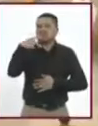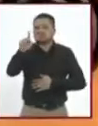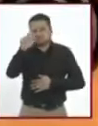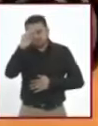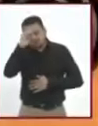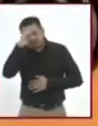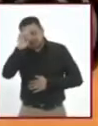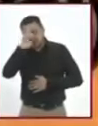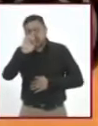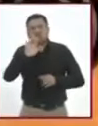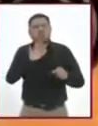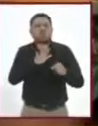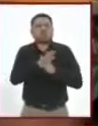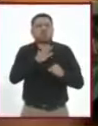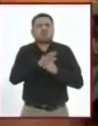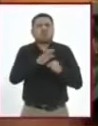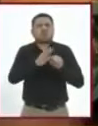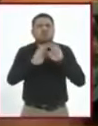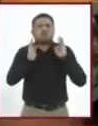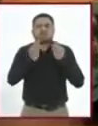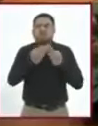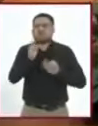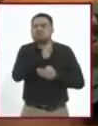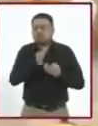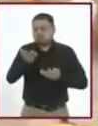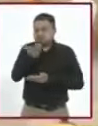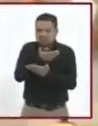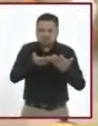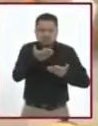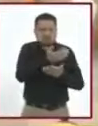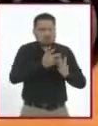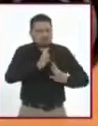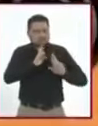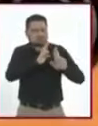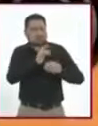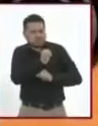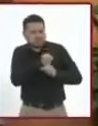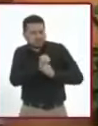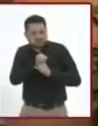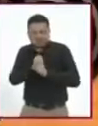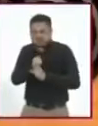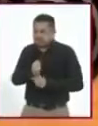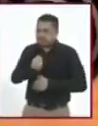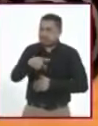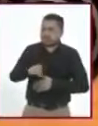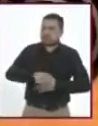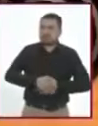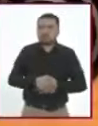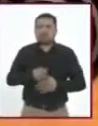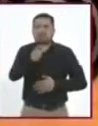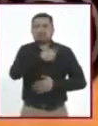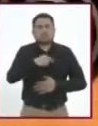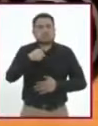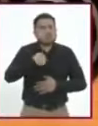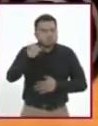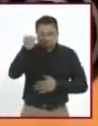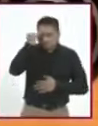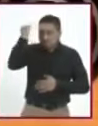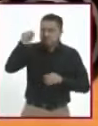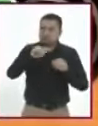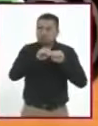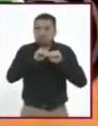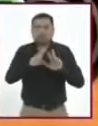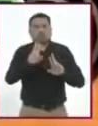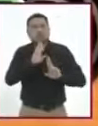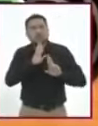experiencia, ¿de qué manera se pueden socializar los resultados de una investigación? Imagina que publicáramos